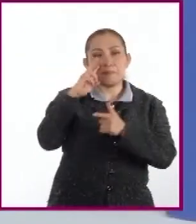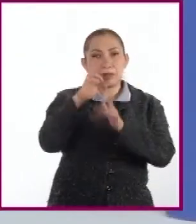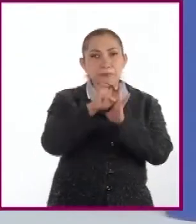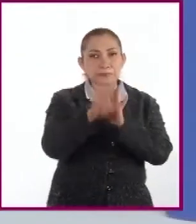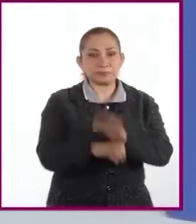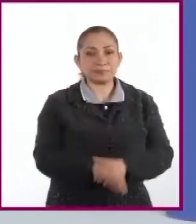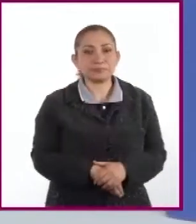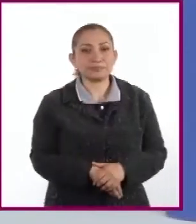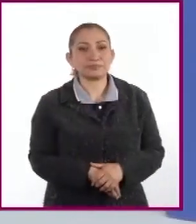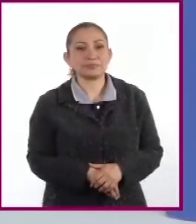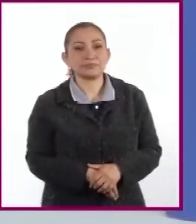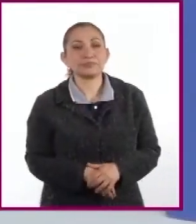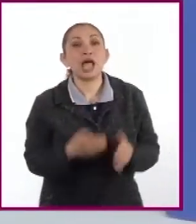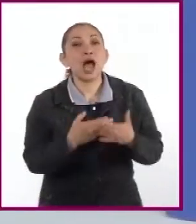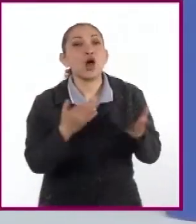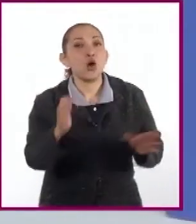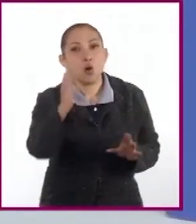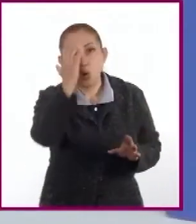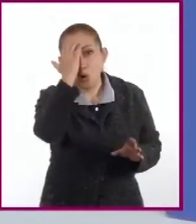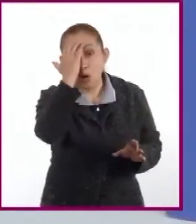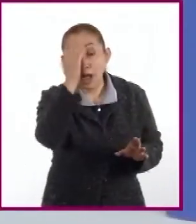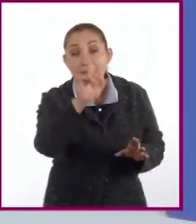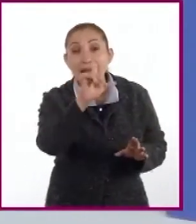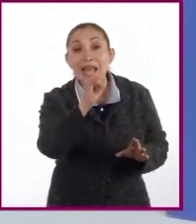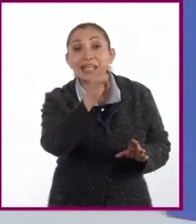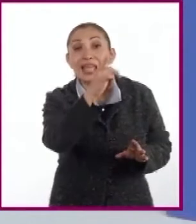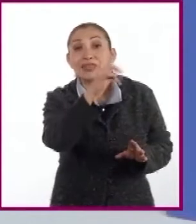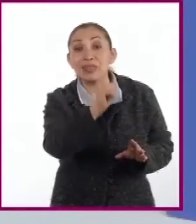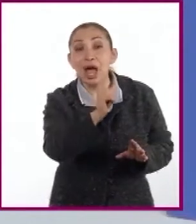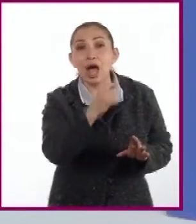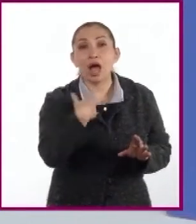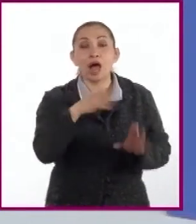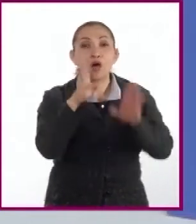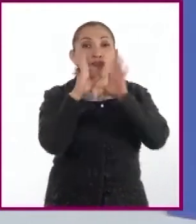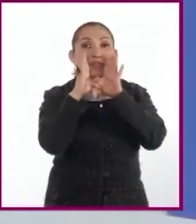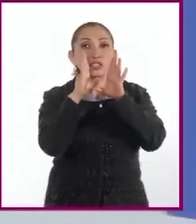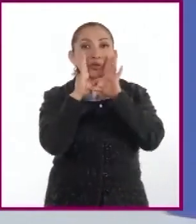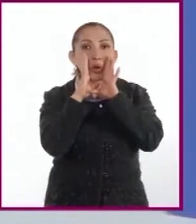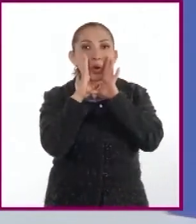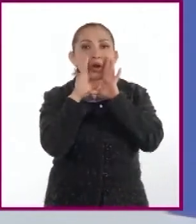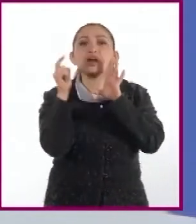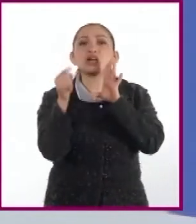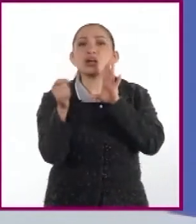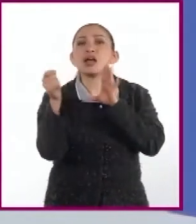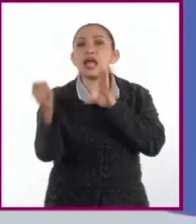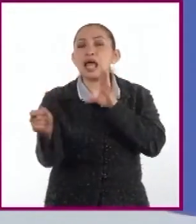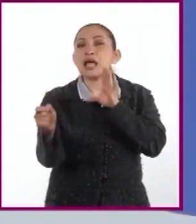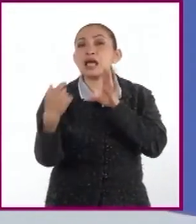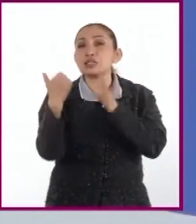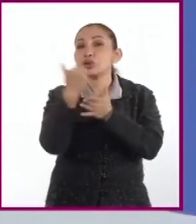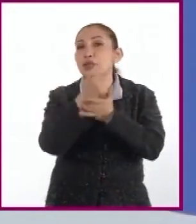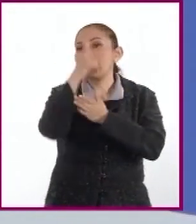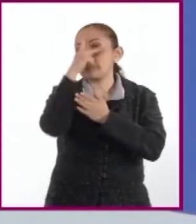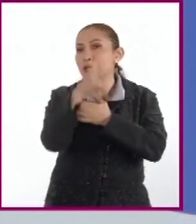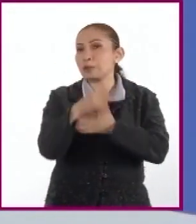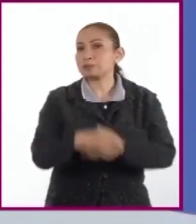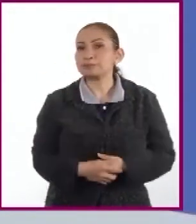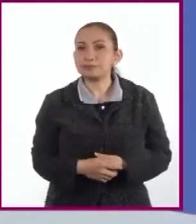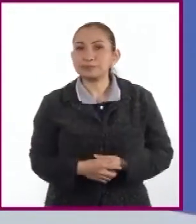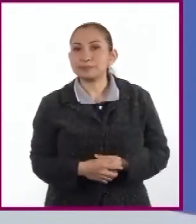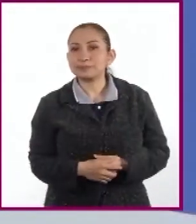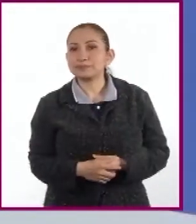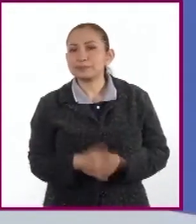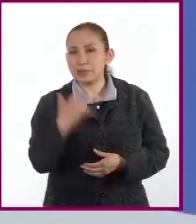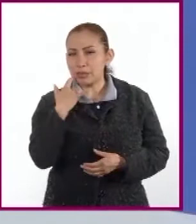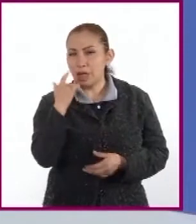ejemplo. Ahora conoceremos la leyenda de La Confesión, perteneciente a la Ciudad de México.